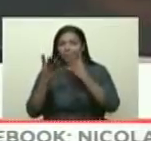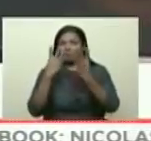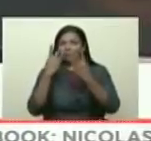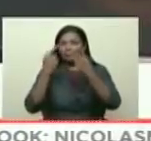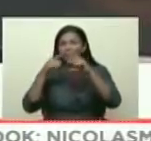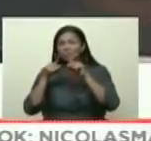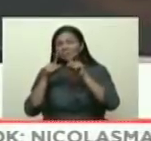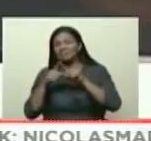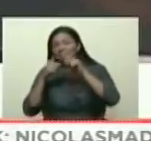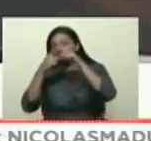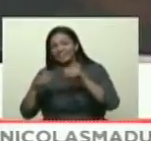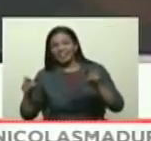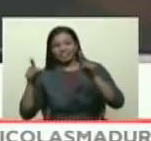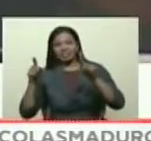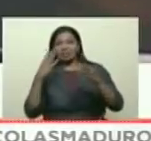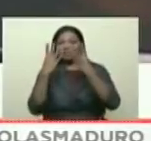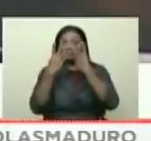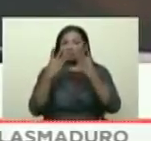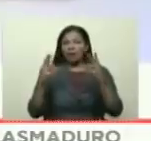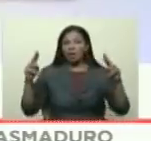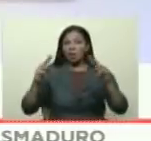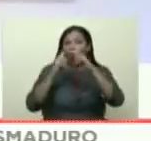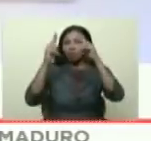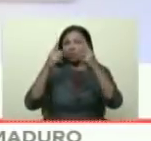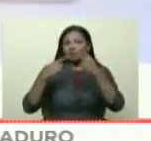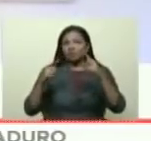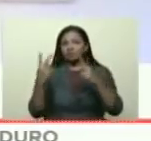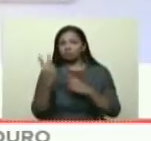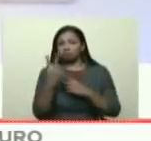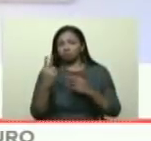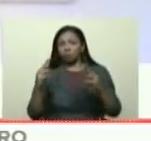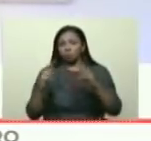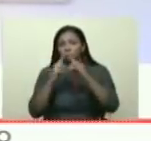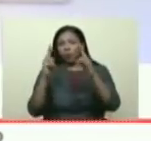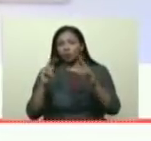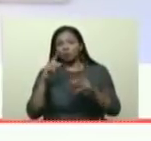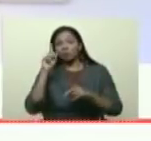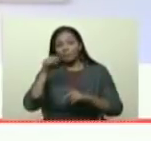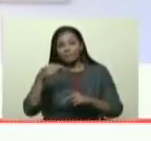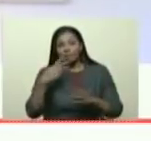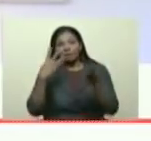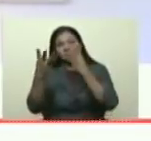un festival que un encuentro, aunque pueden ser los dos al mismo tiempo.